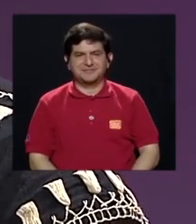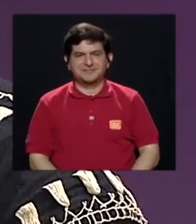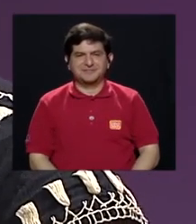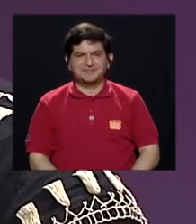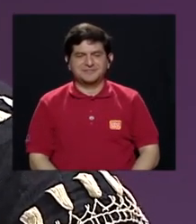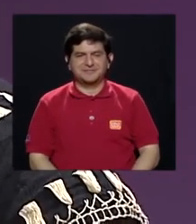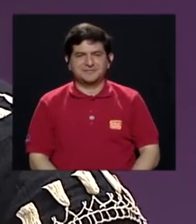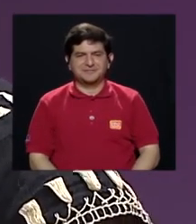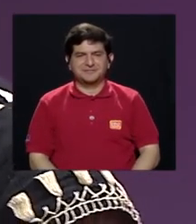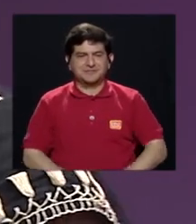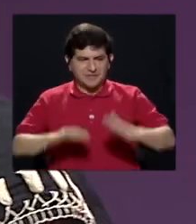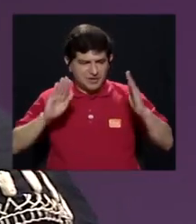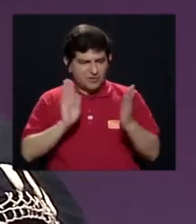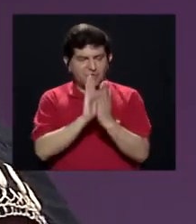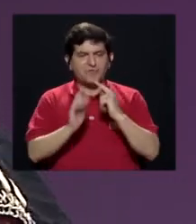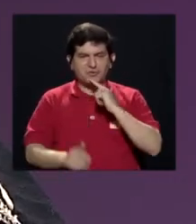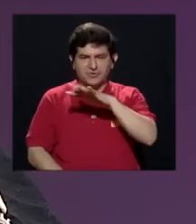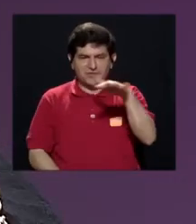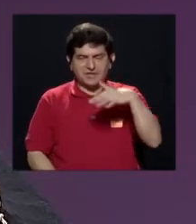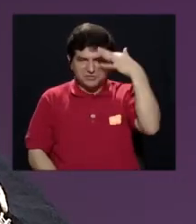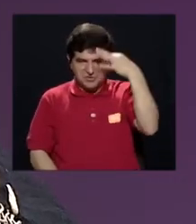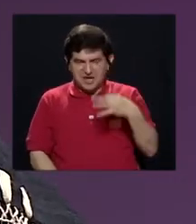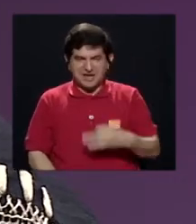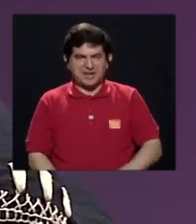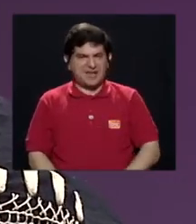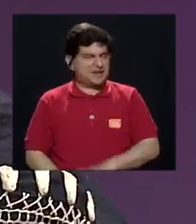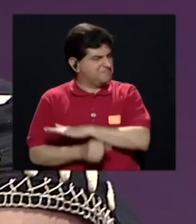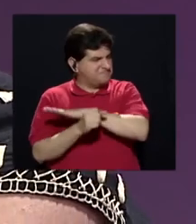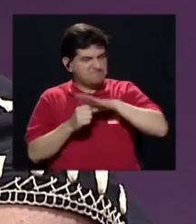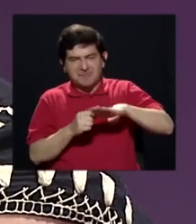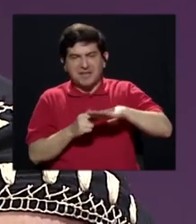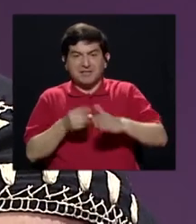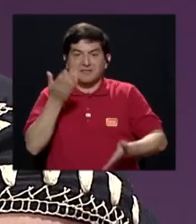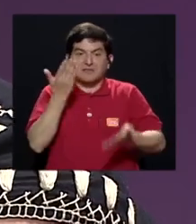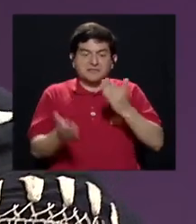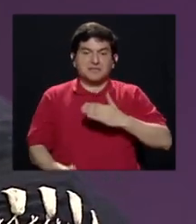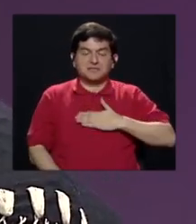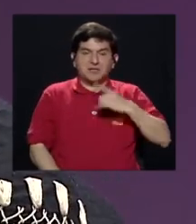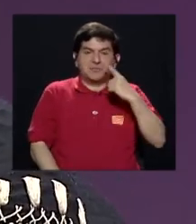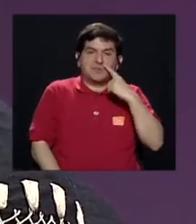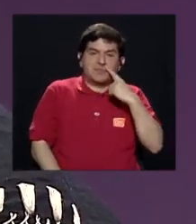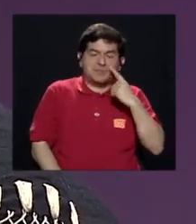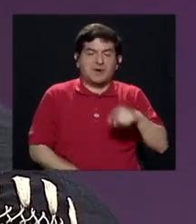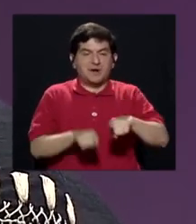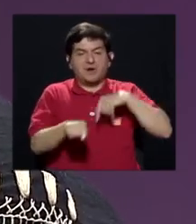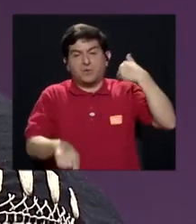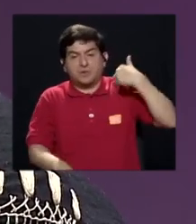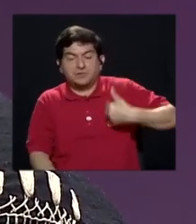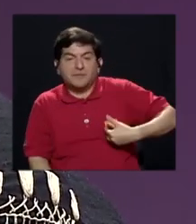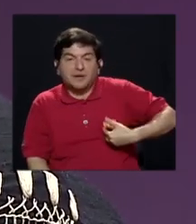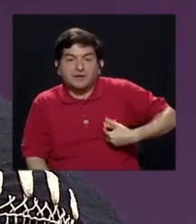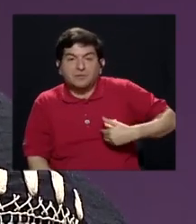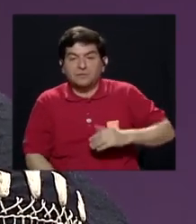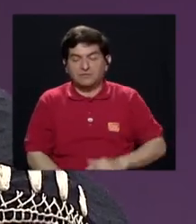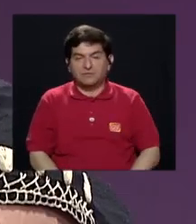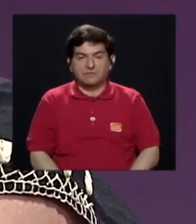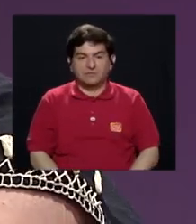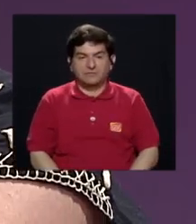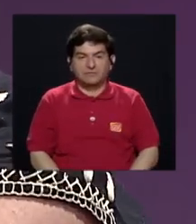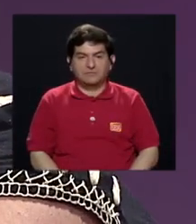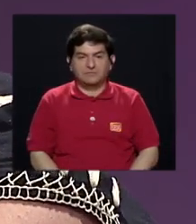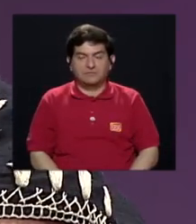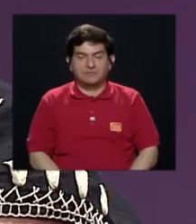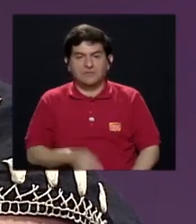Confrontaciones de realidades que creemos como absolutas, como por ejemplo con mi padre o con mi hermano, ¿verdad? Se